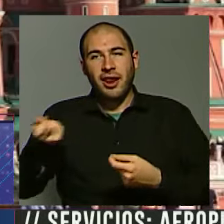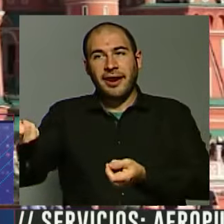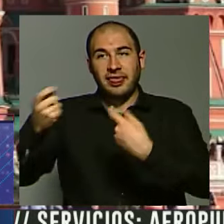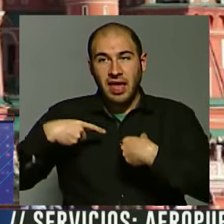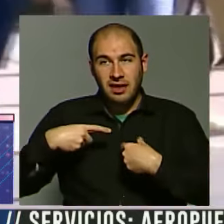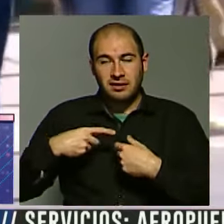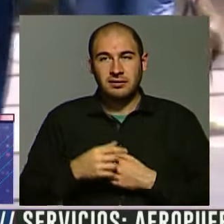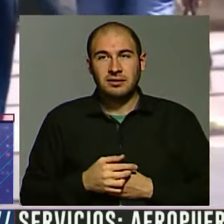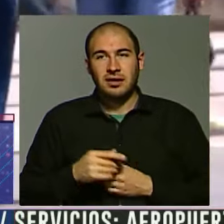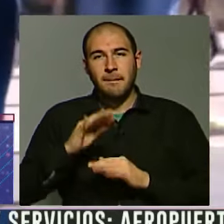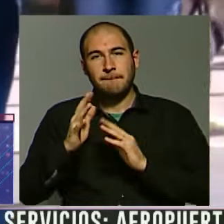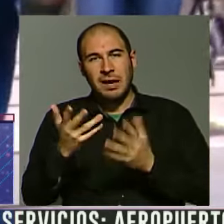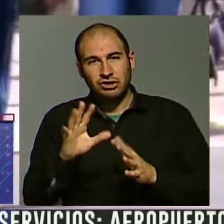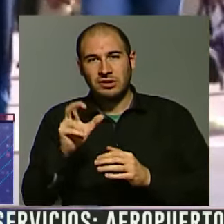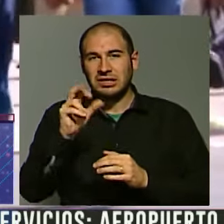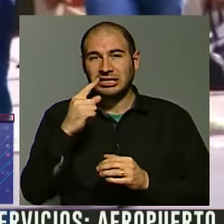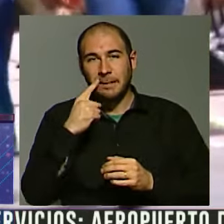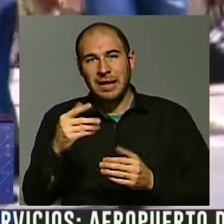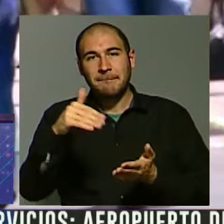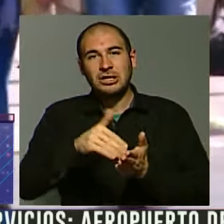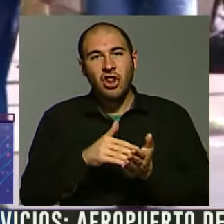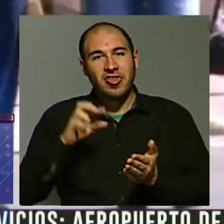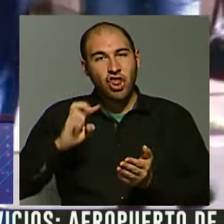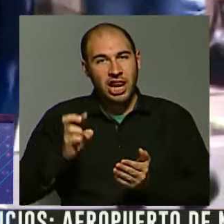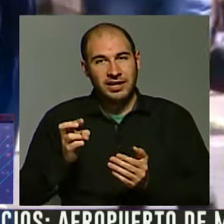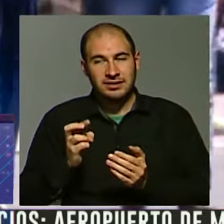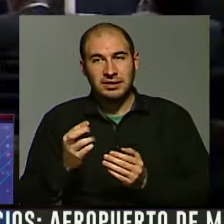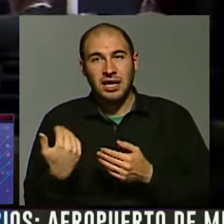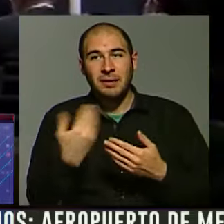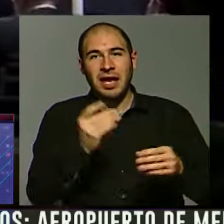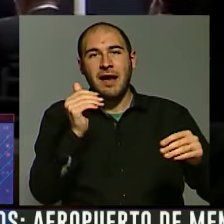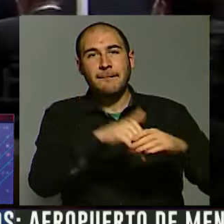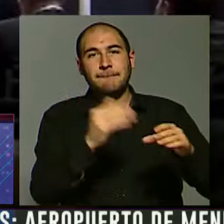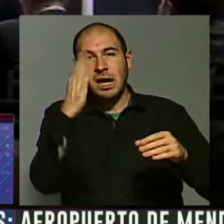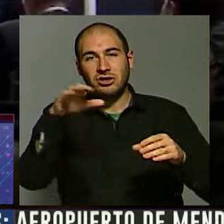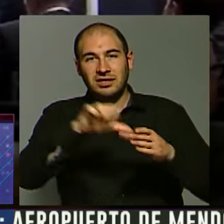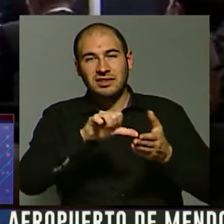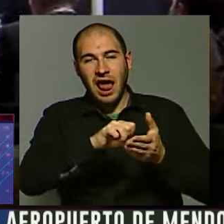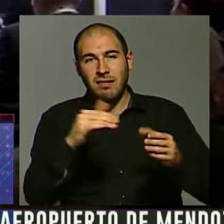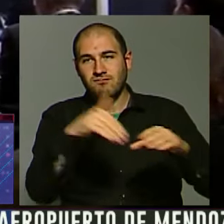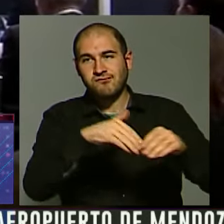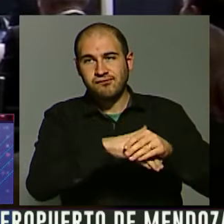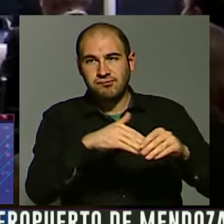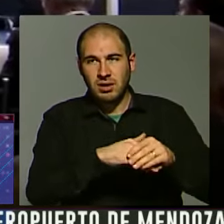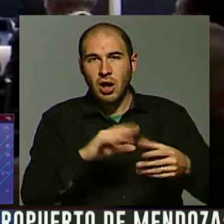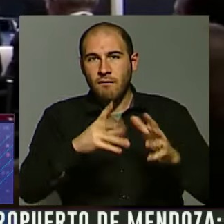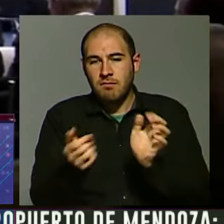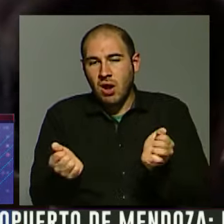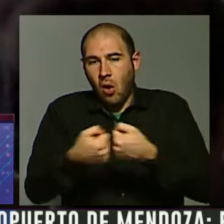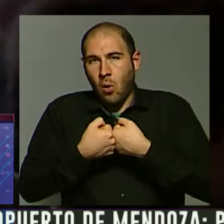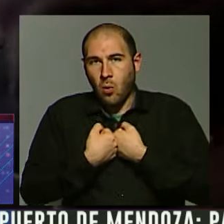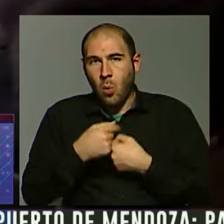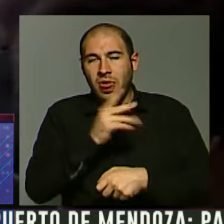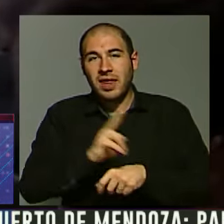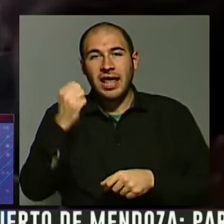ingresar, que se habla de aproximadamente 30.000 millones de dólares, irían a las reservas del Banco Central. Bien. Y es una forma de blindar